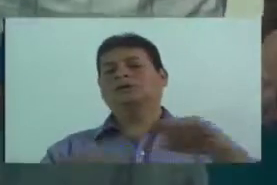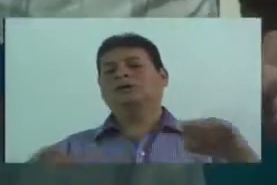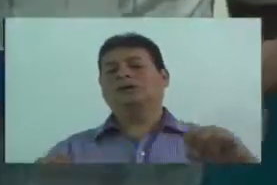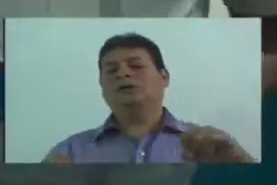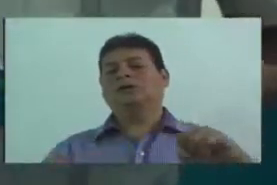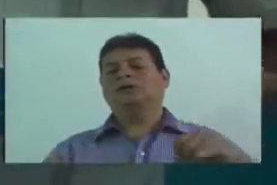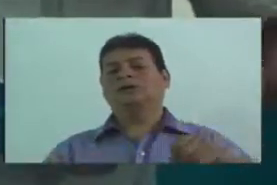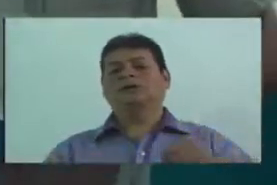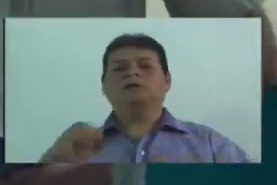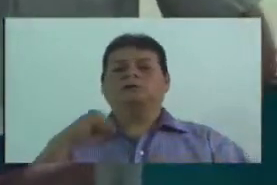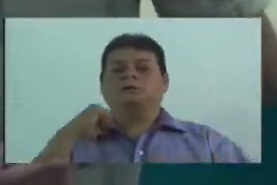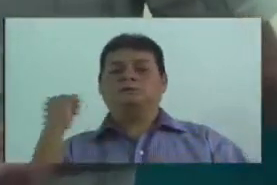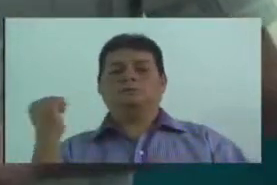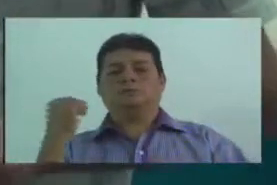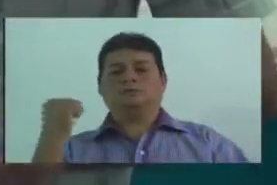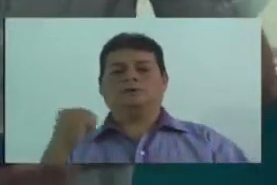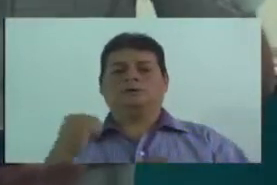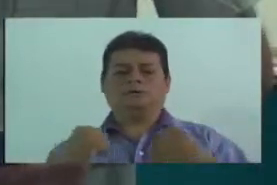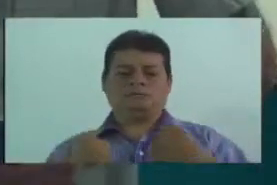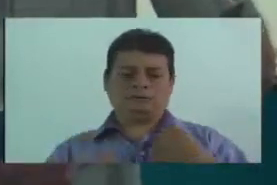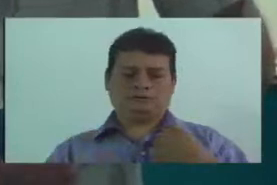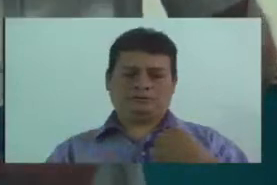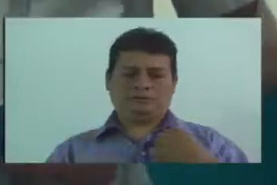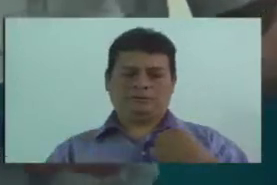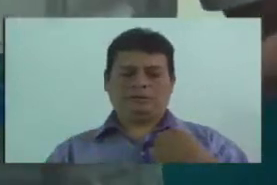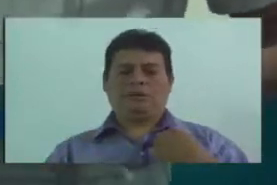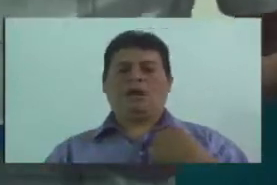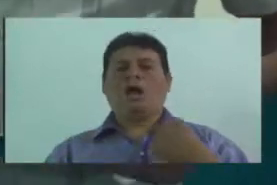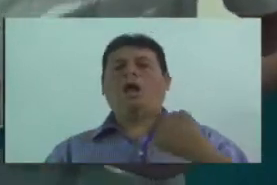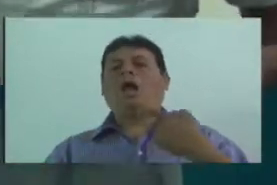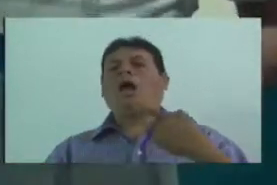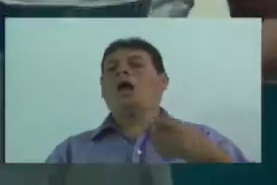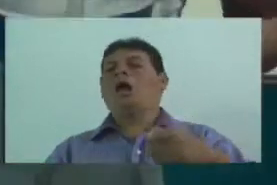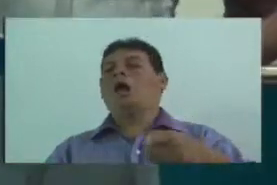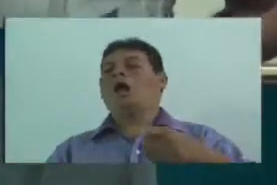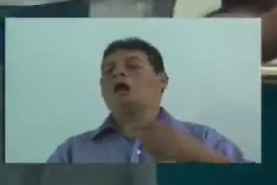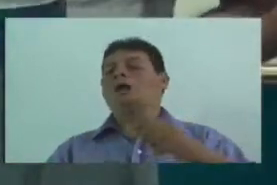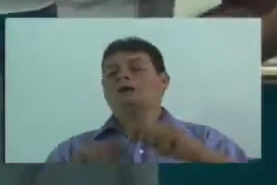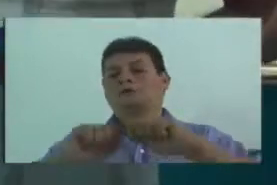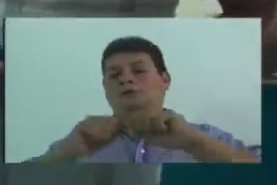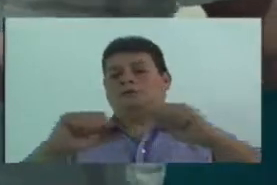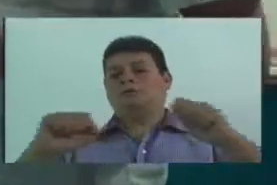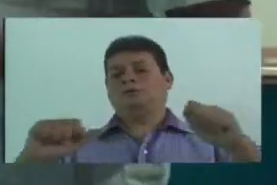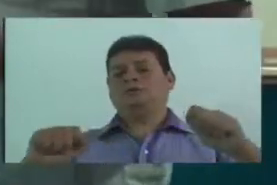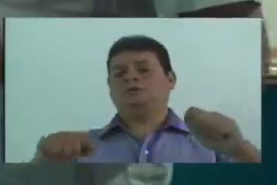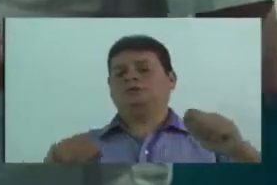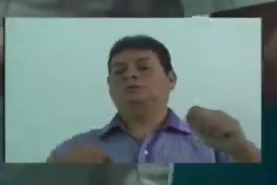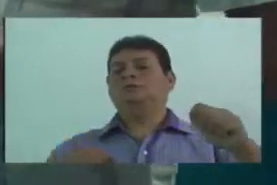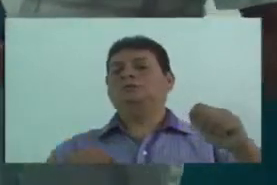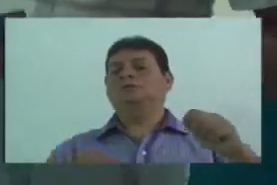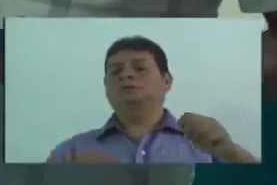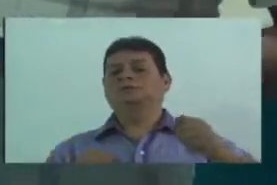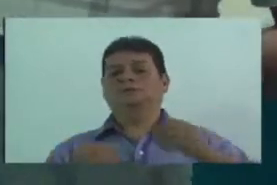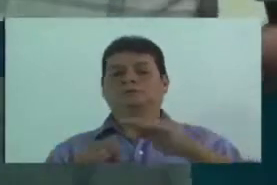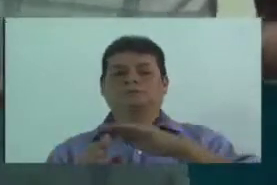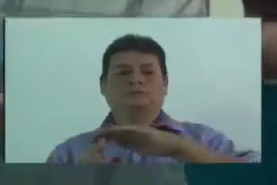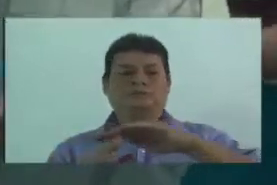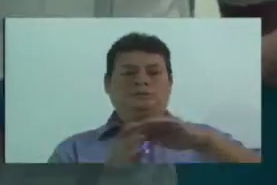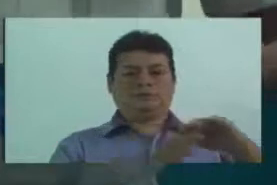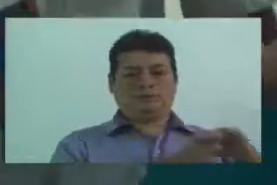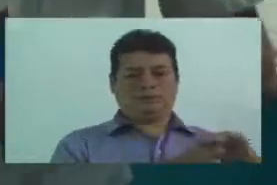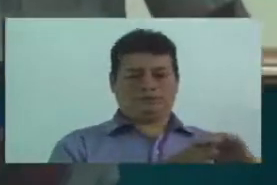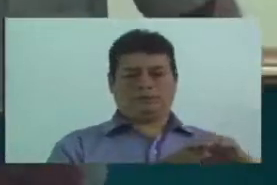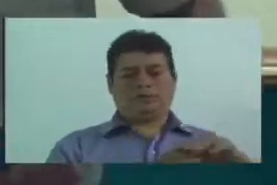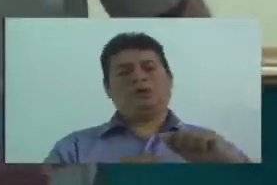tengo, es un enunciado negativo, porque está expresando una negación. Bien, de